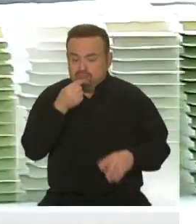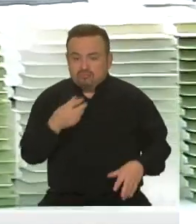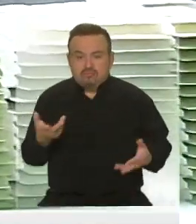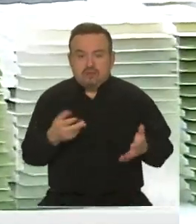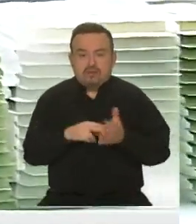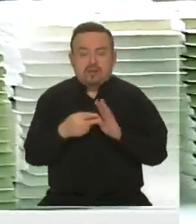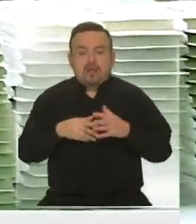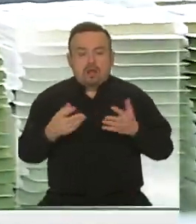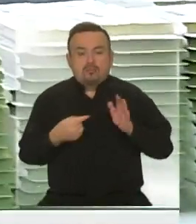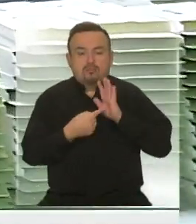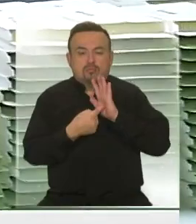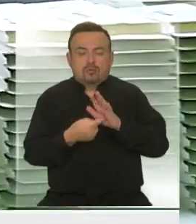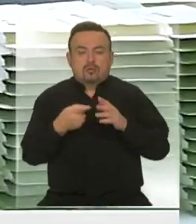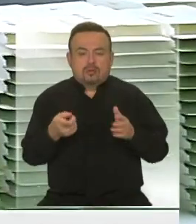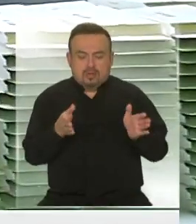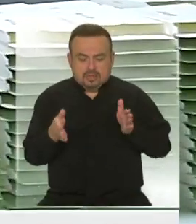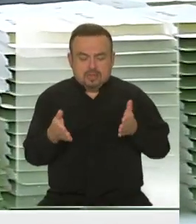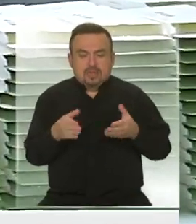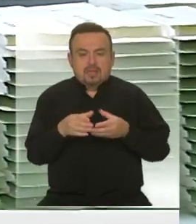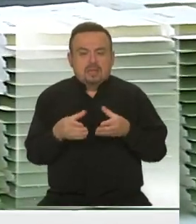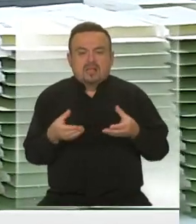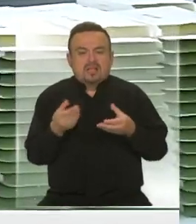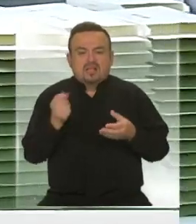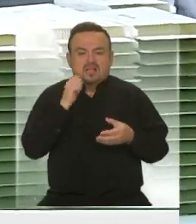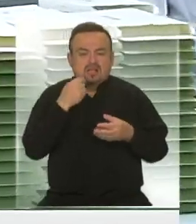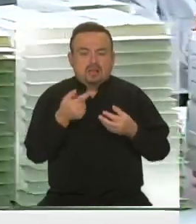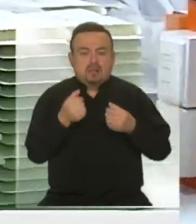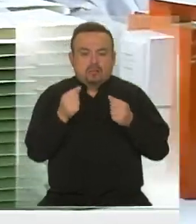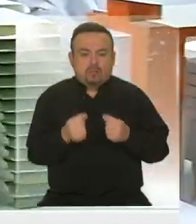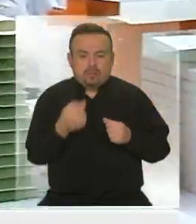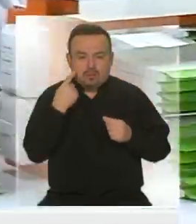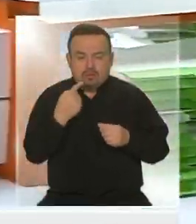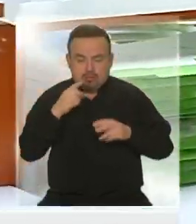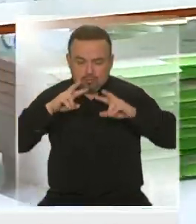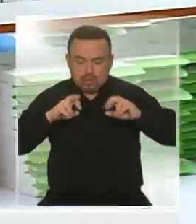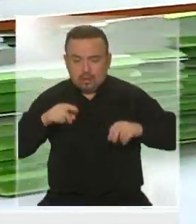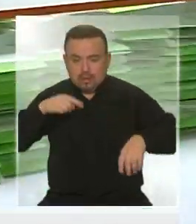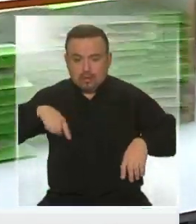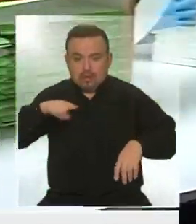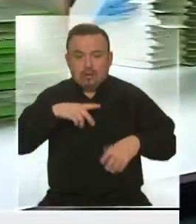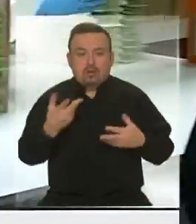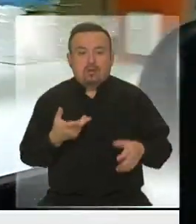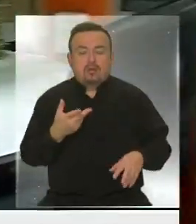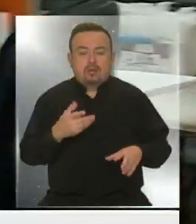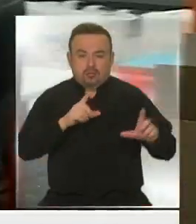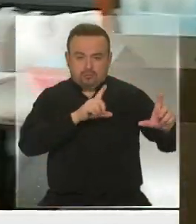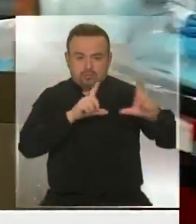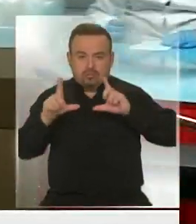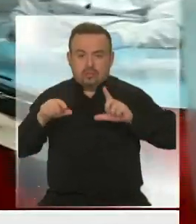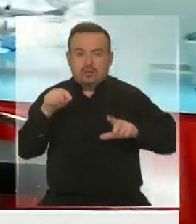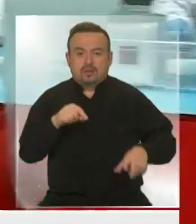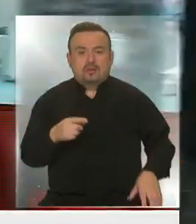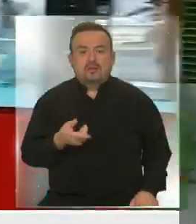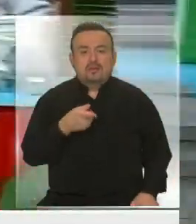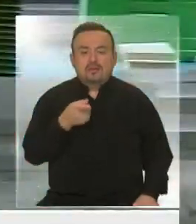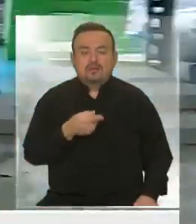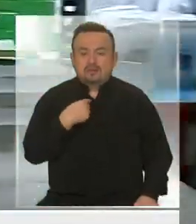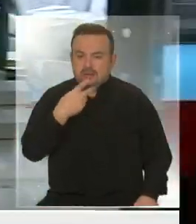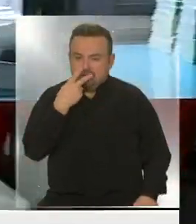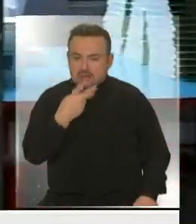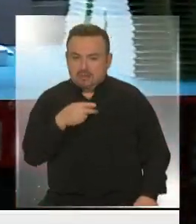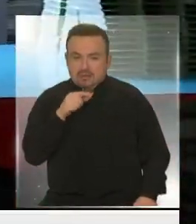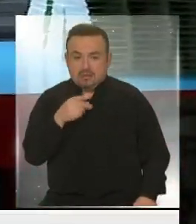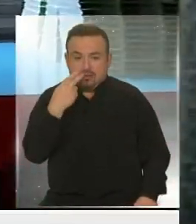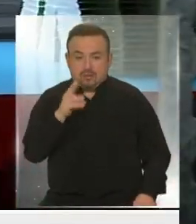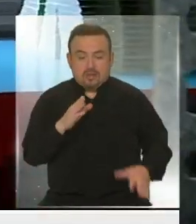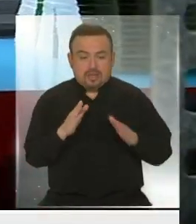Tú nos vas a mostrar acá este kit que tienes en la mano, en qué consiste, y a ver si lo podemos también revisar con Samuel Labre las imágenes. Pero lo que ven en imágenes en